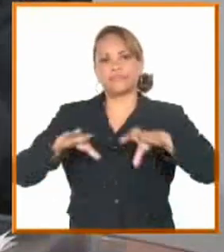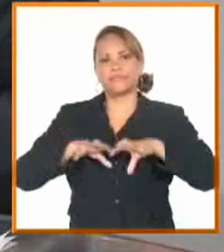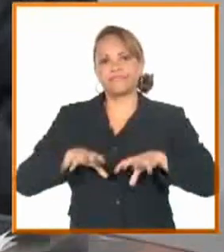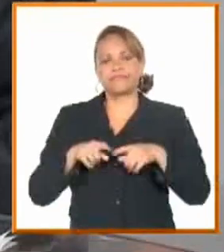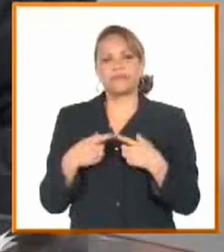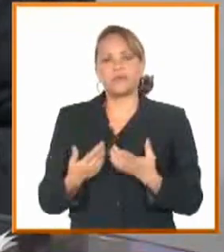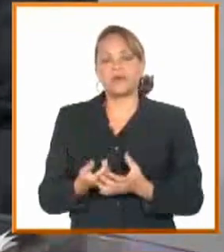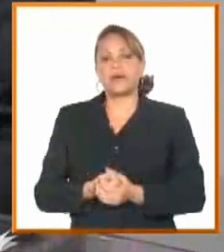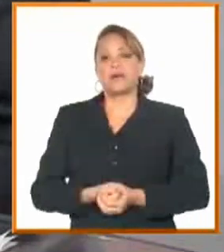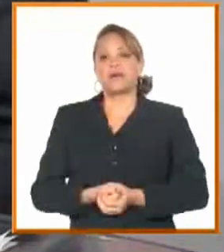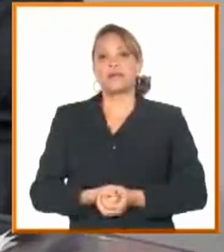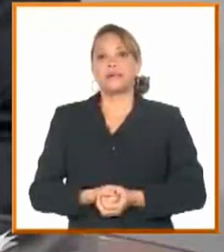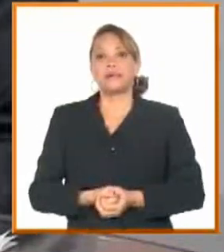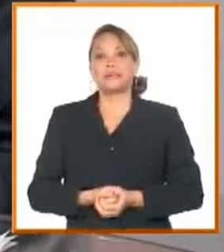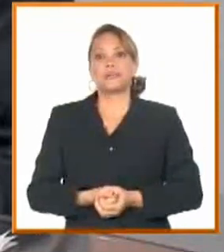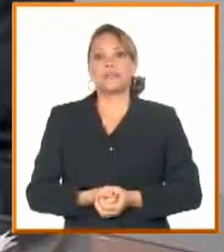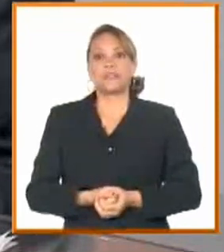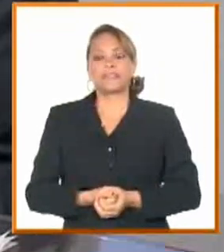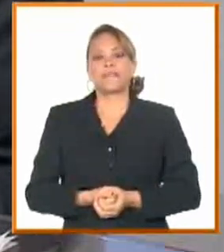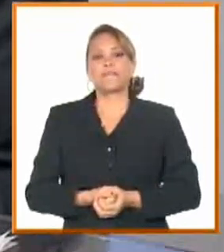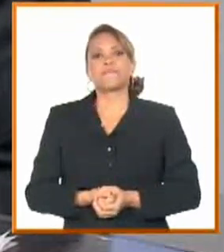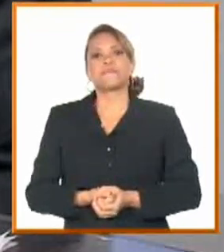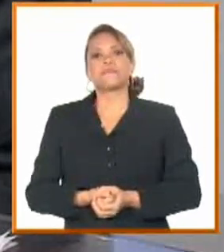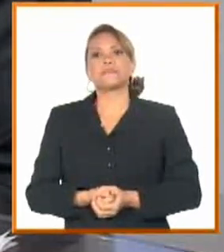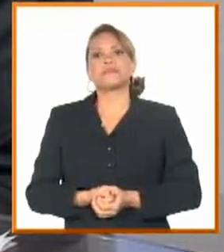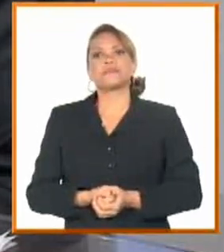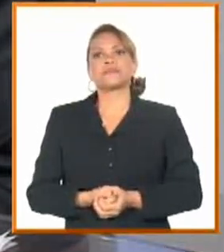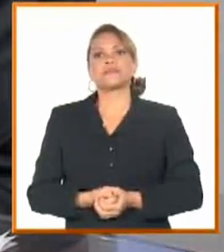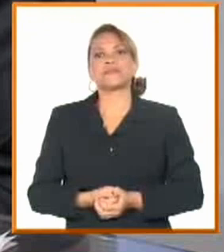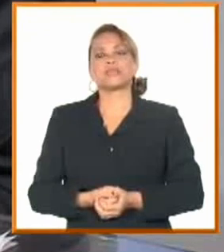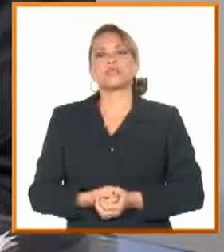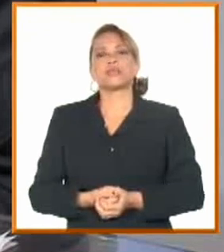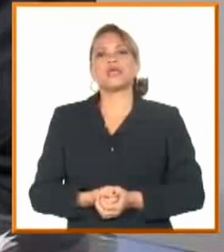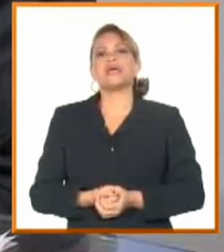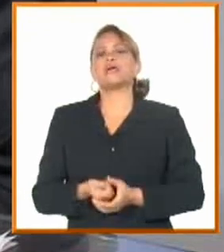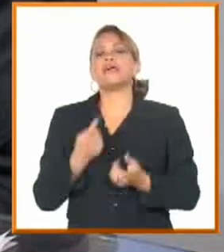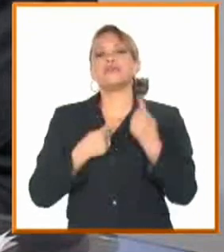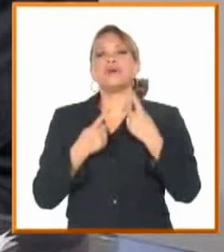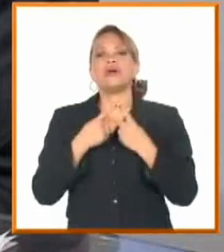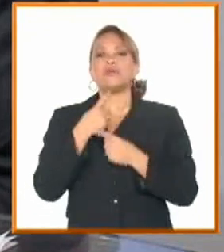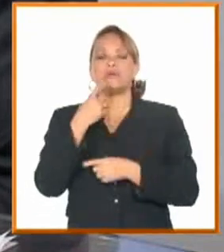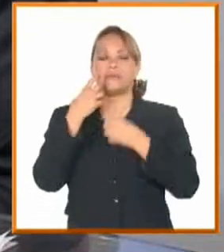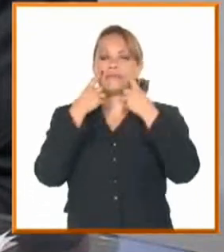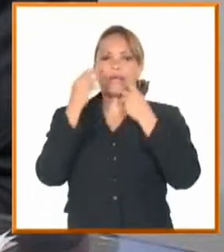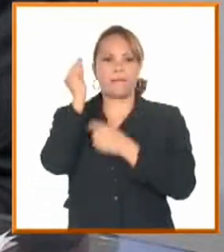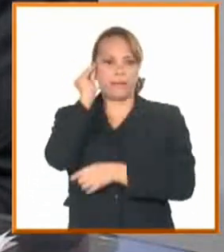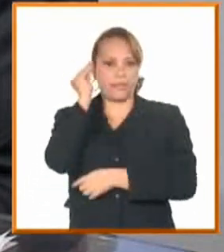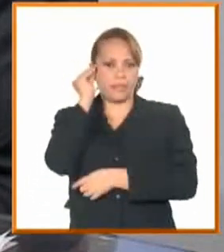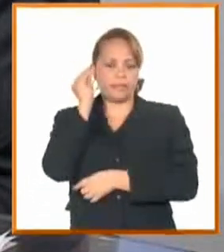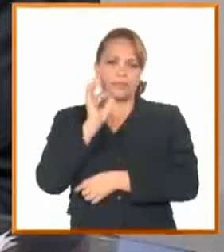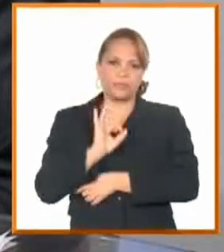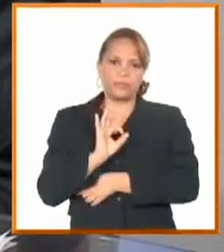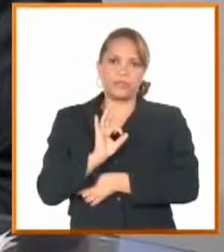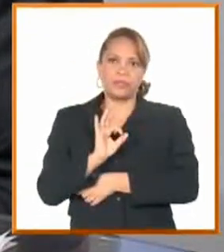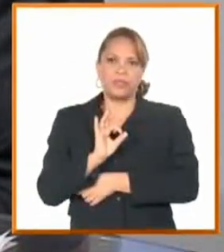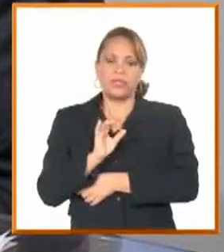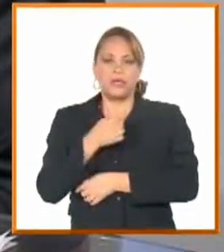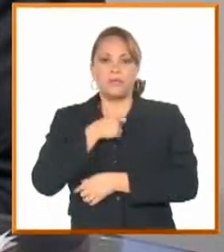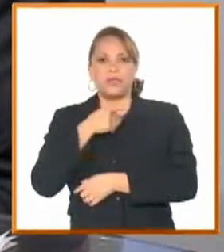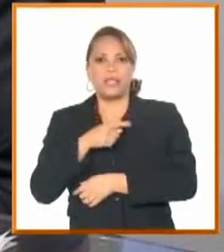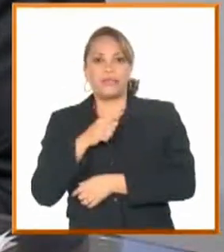es que, y bueno, esto es una enseñanza general de Ejército también, que cuando más escasean los